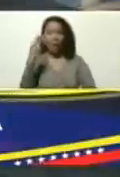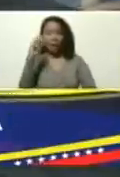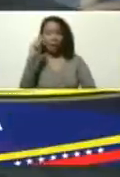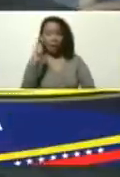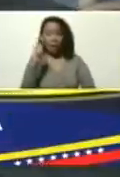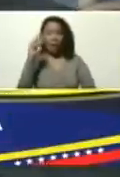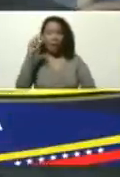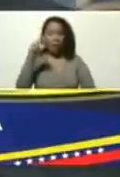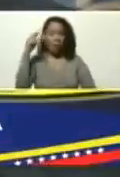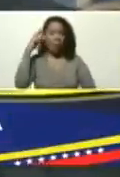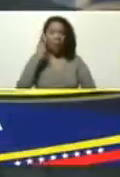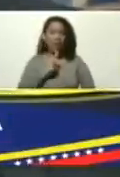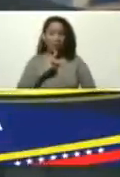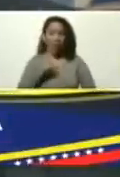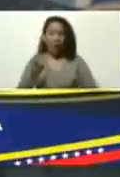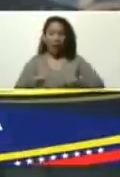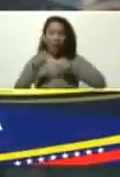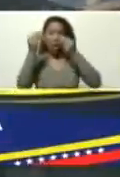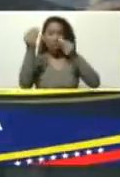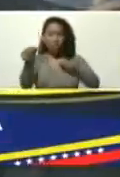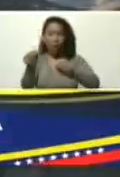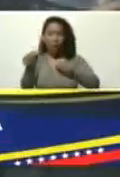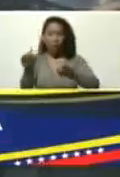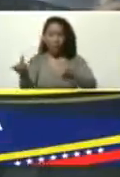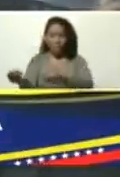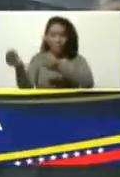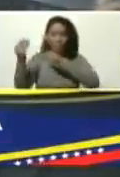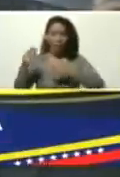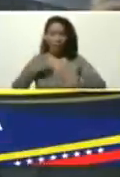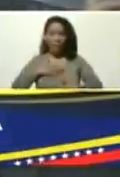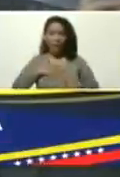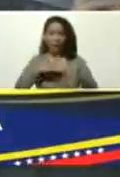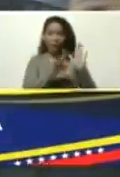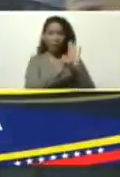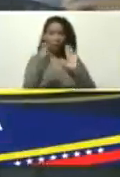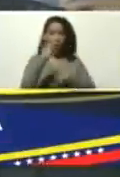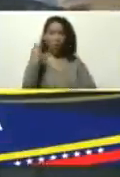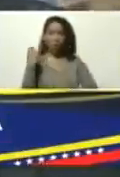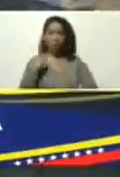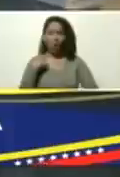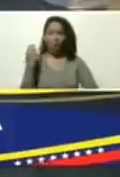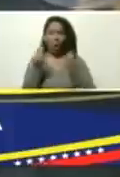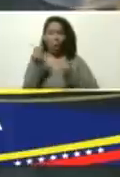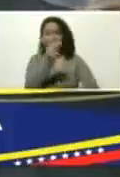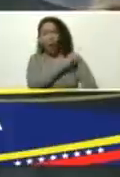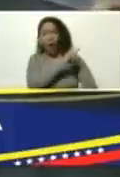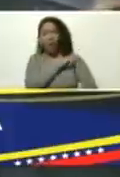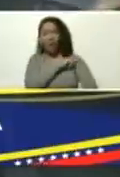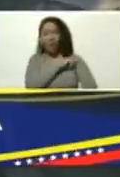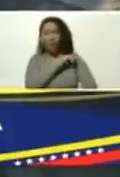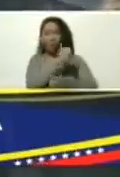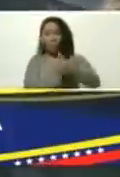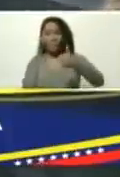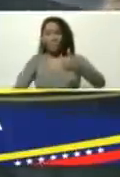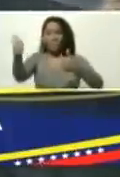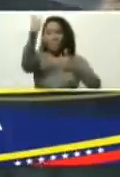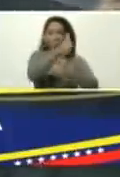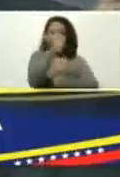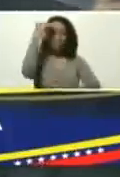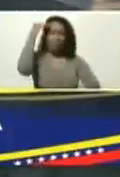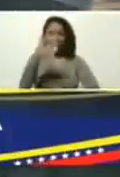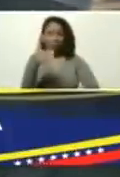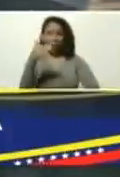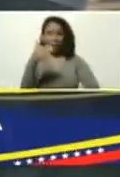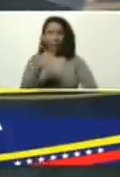entrego, por facultad que me da la Constitución como comandante en jefe, los grados militares de mayor